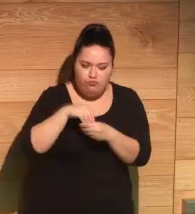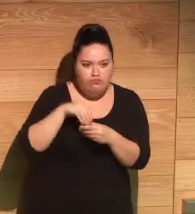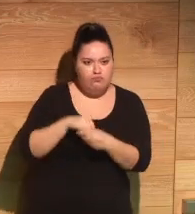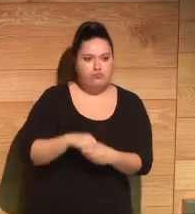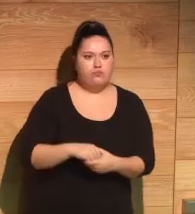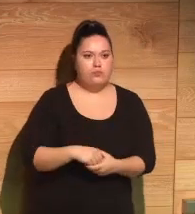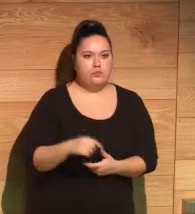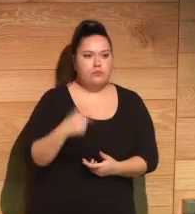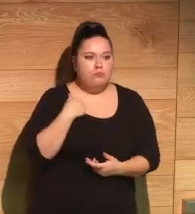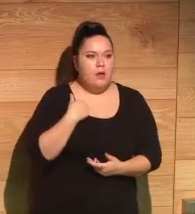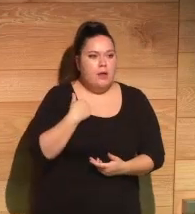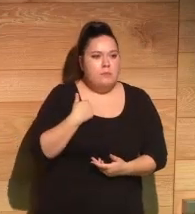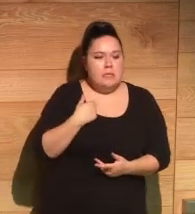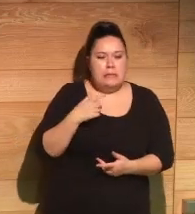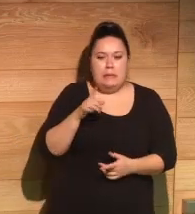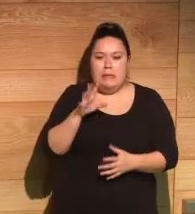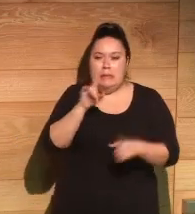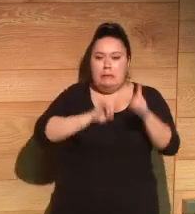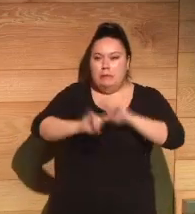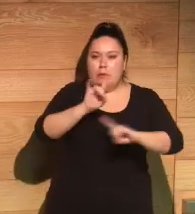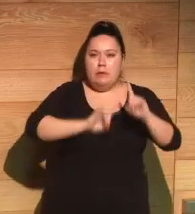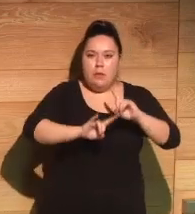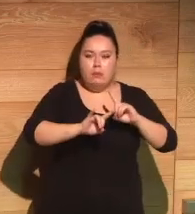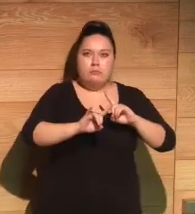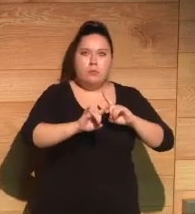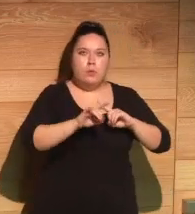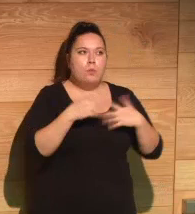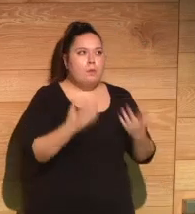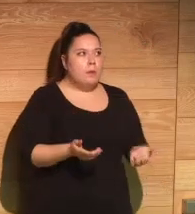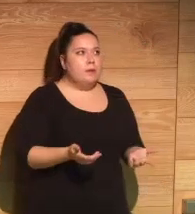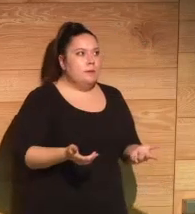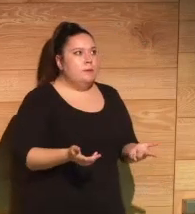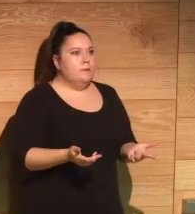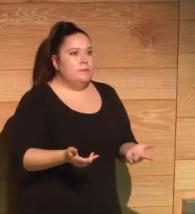vuelvo otra vez a mis dilemas, que tenemos que contar con ello,